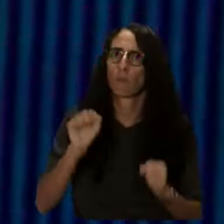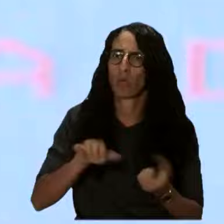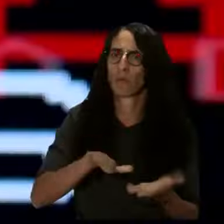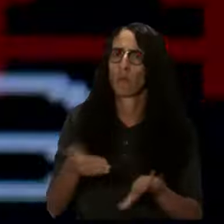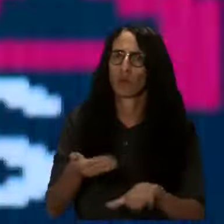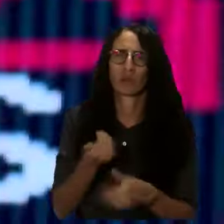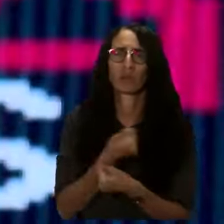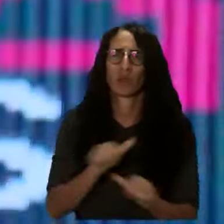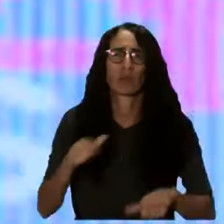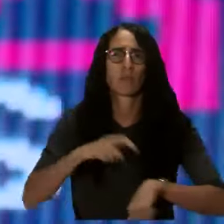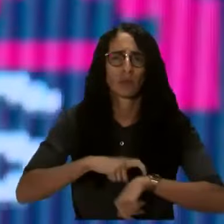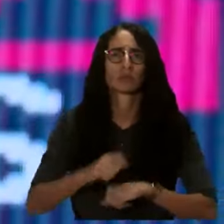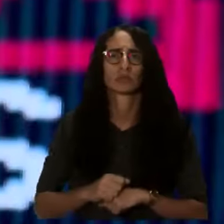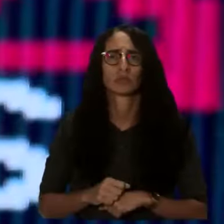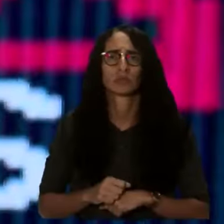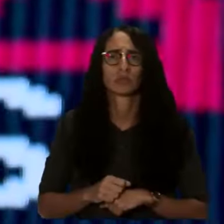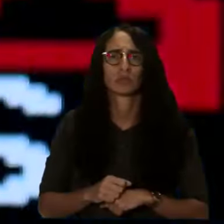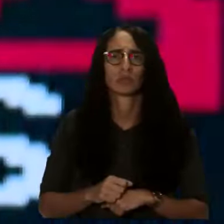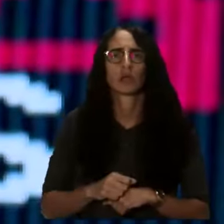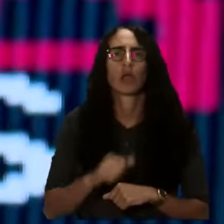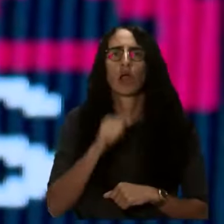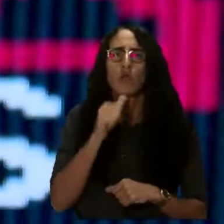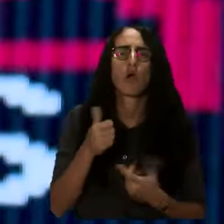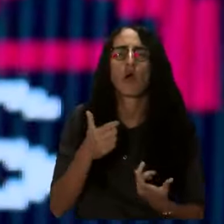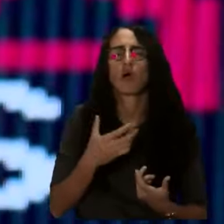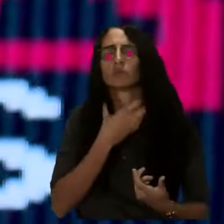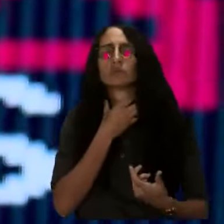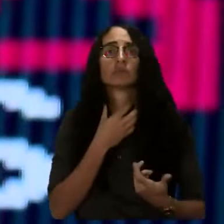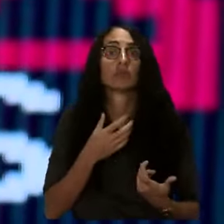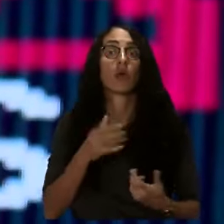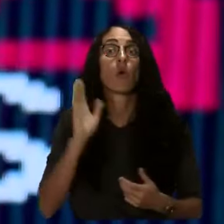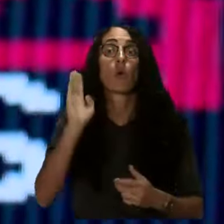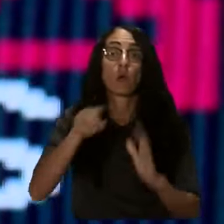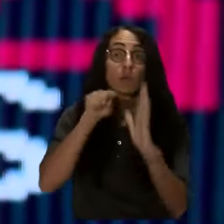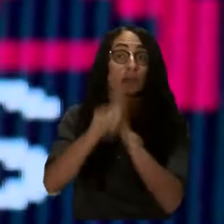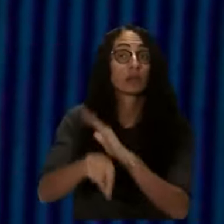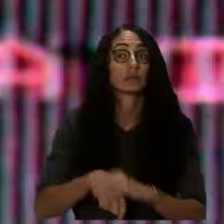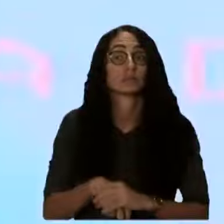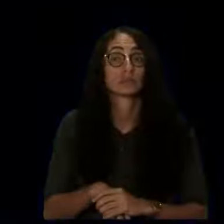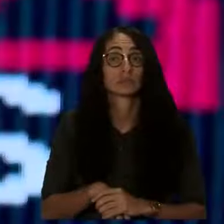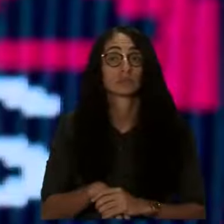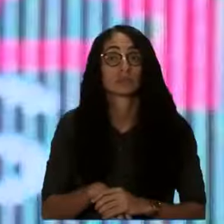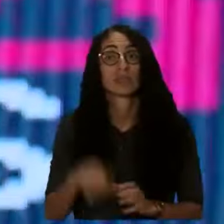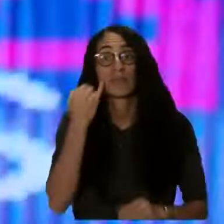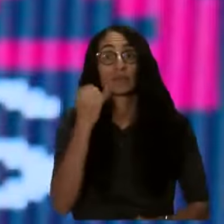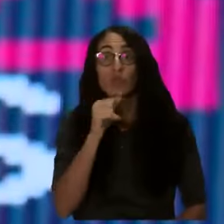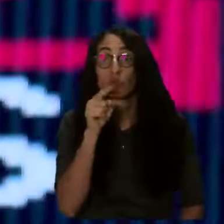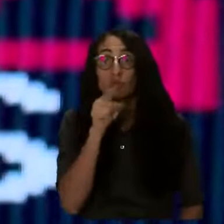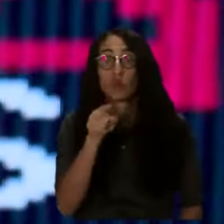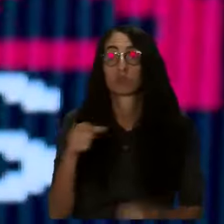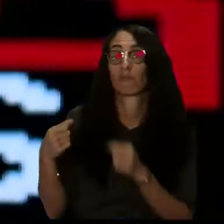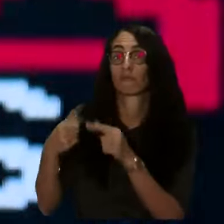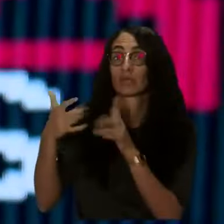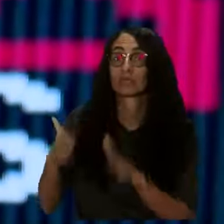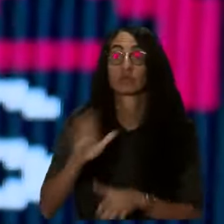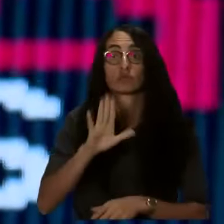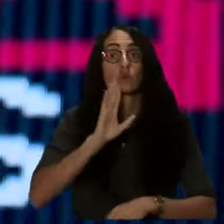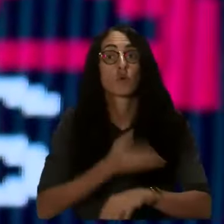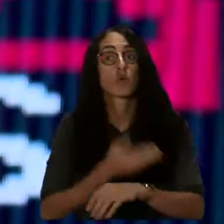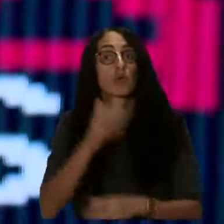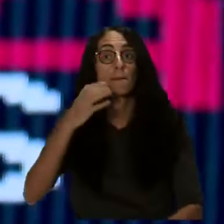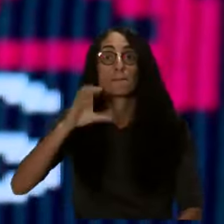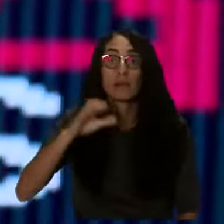cualquier otra y no significa que la va a matar estrangulada Es que la va a matar Así que si no es usted es su vecina es su hija es su